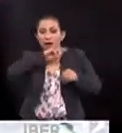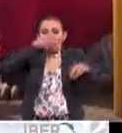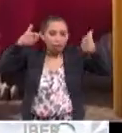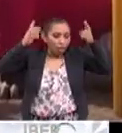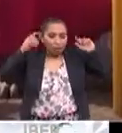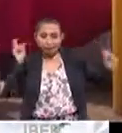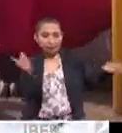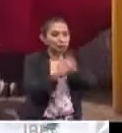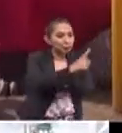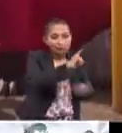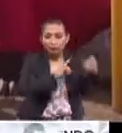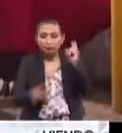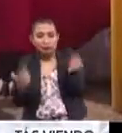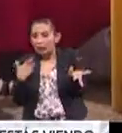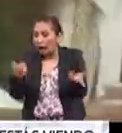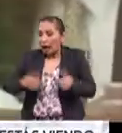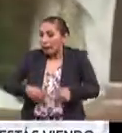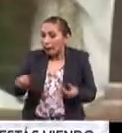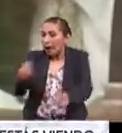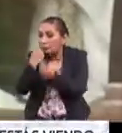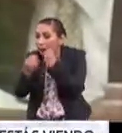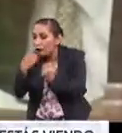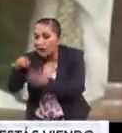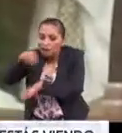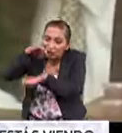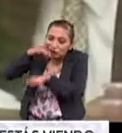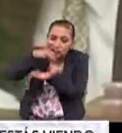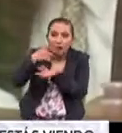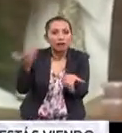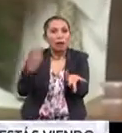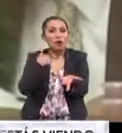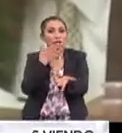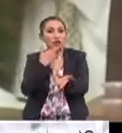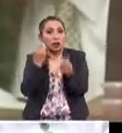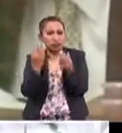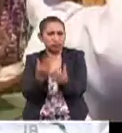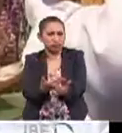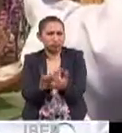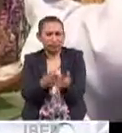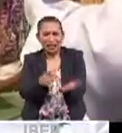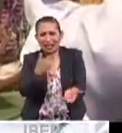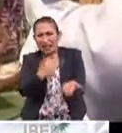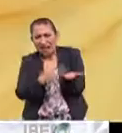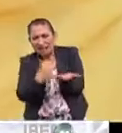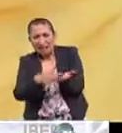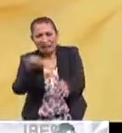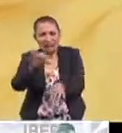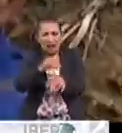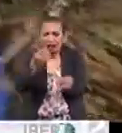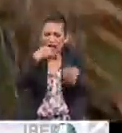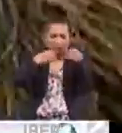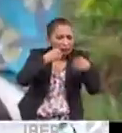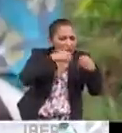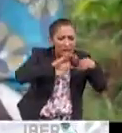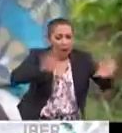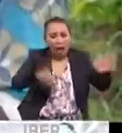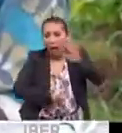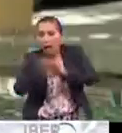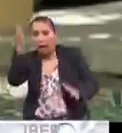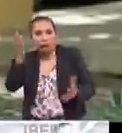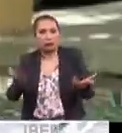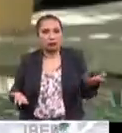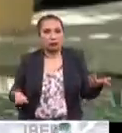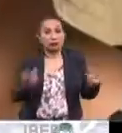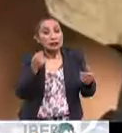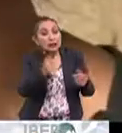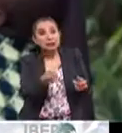que tenemos, nos hace consumir alimentos que son ricos en azúcares, ricos en grasa, ricos en sal, y vamos dejando de